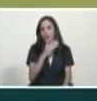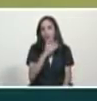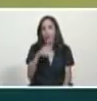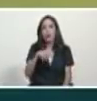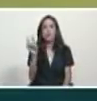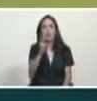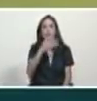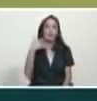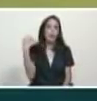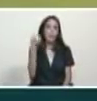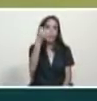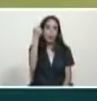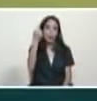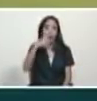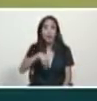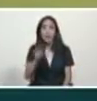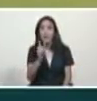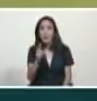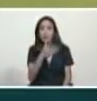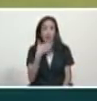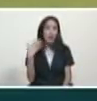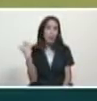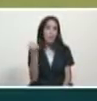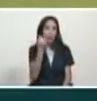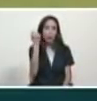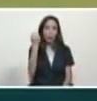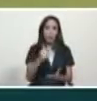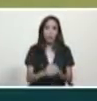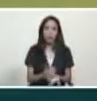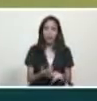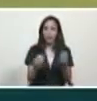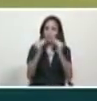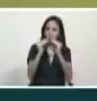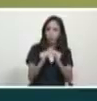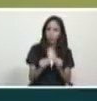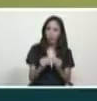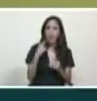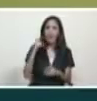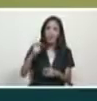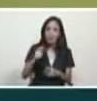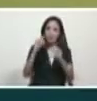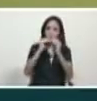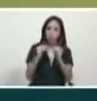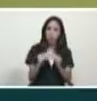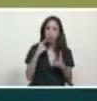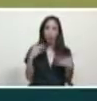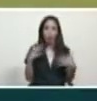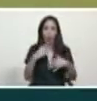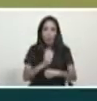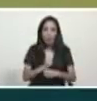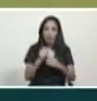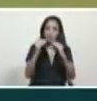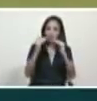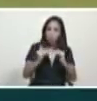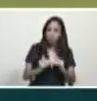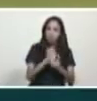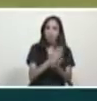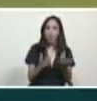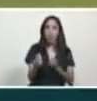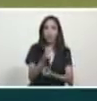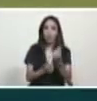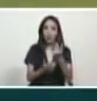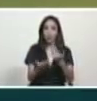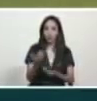Venezuela. Esta patria venezolana necesita conectarse, generar confianza, atraer